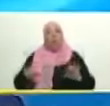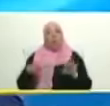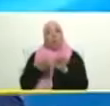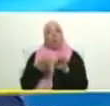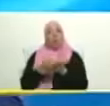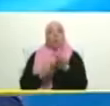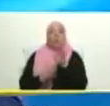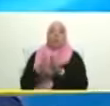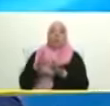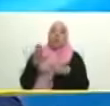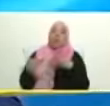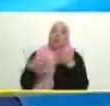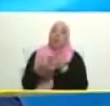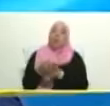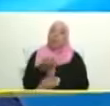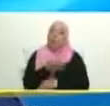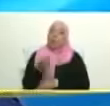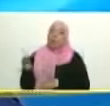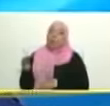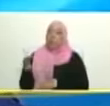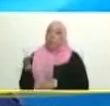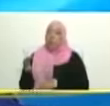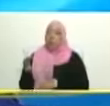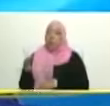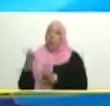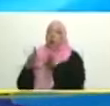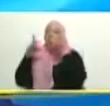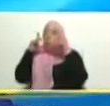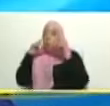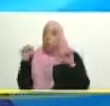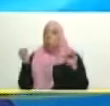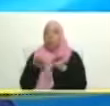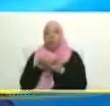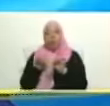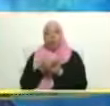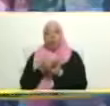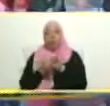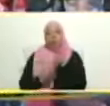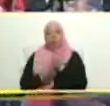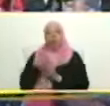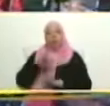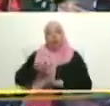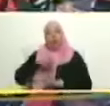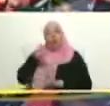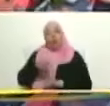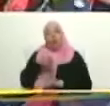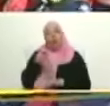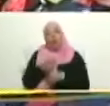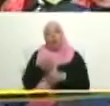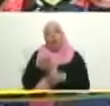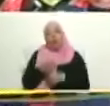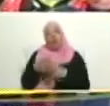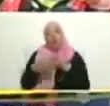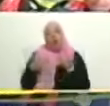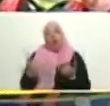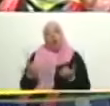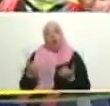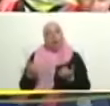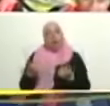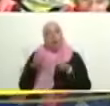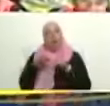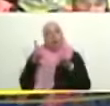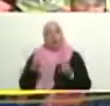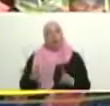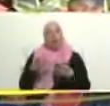va autoperfeccionándose, altamente profesional, y está apalancado en la política de seguridad ciudadana. Es decir,